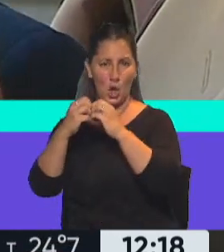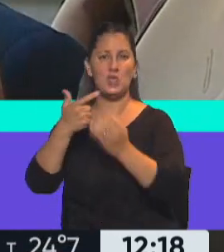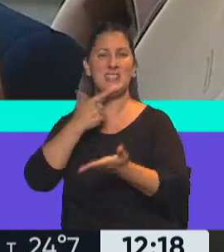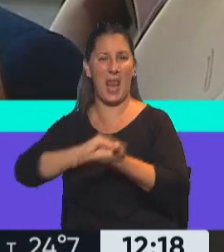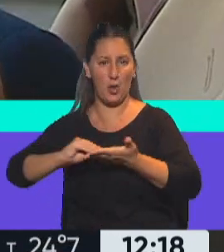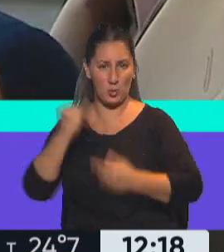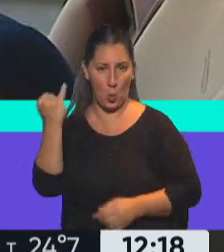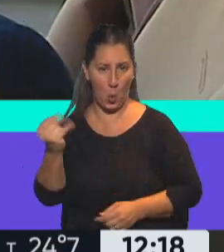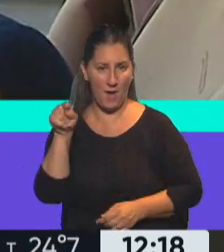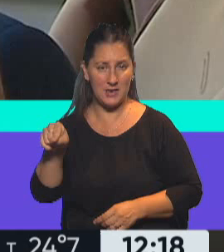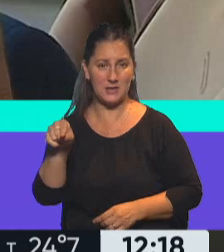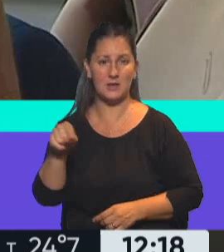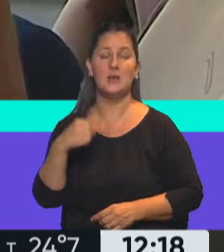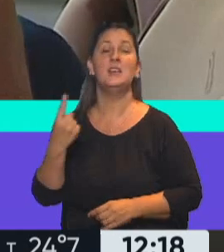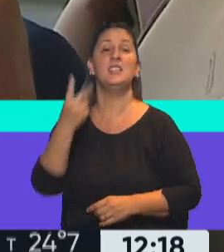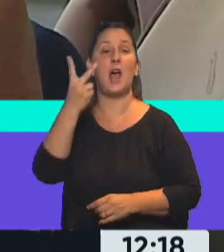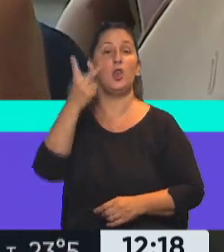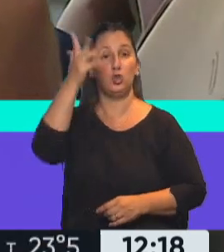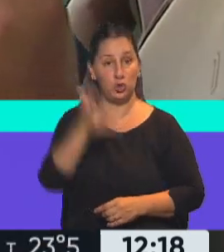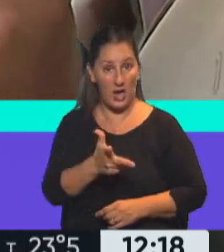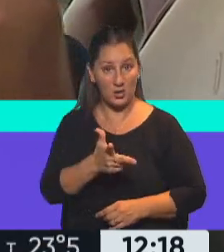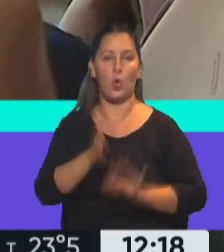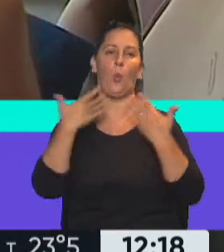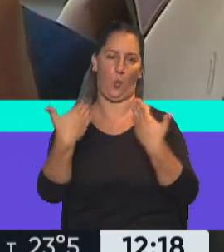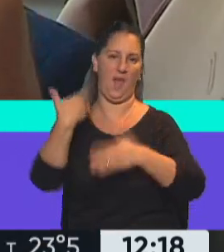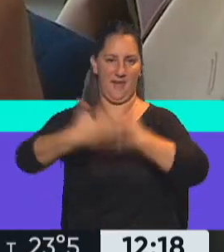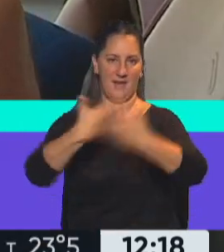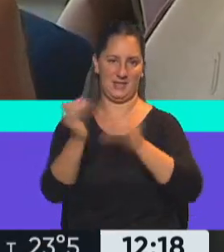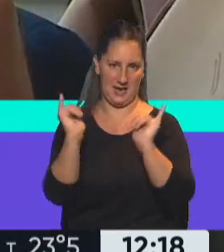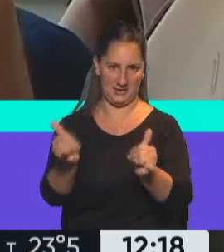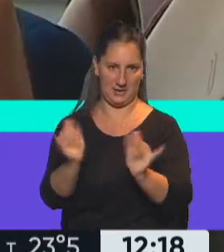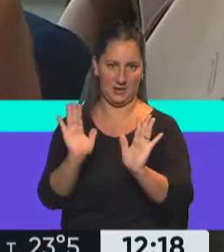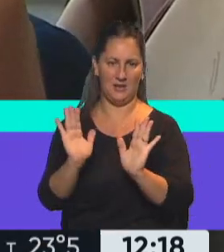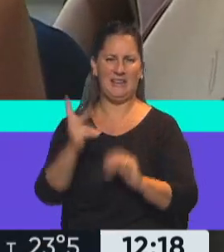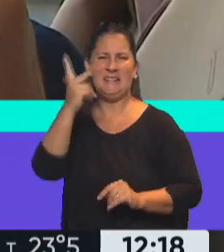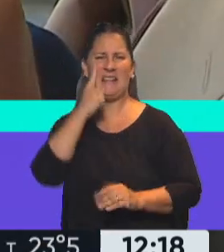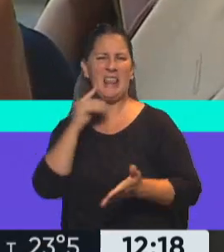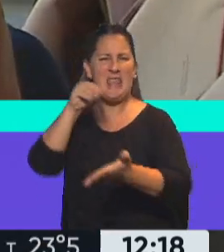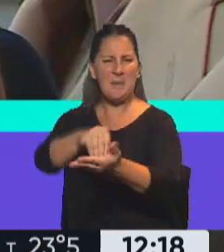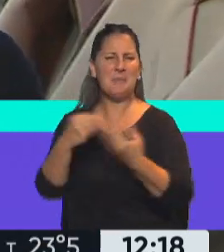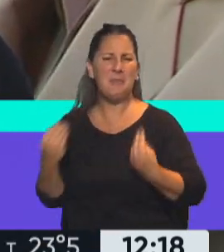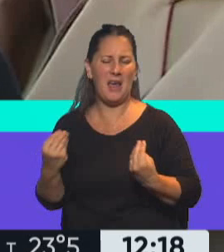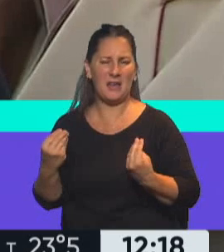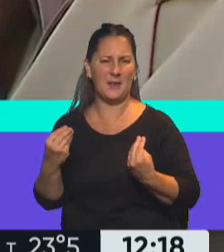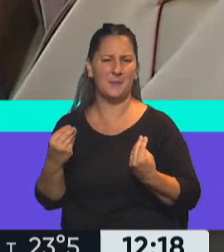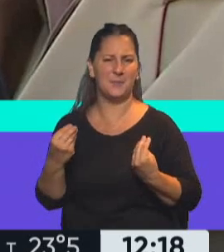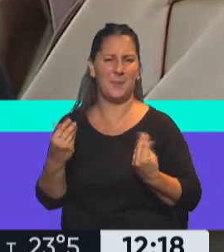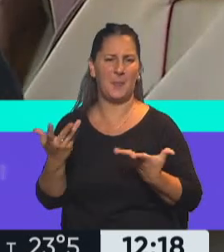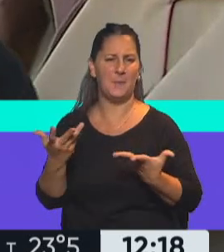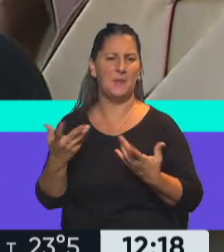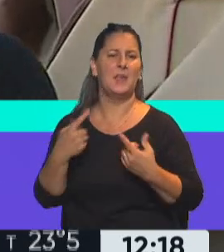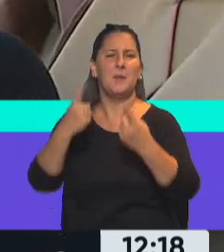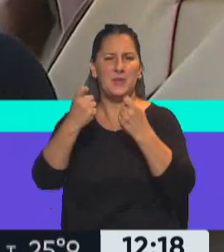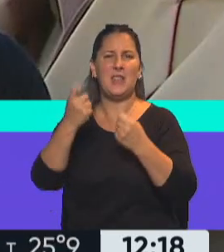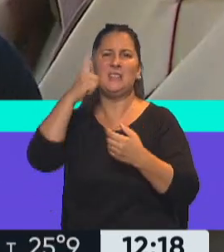la oposición da los dos tercios, sí. Yo creo que no tiene ningún sentido esperar 3 días más, porque en definitiva vamos a necesitar